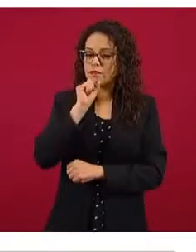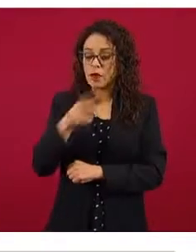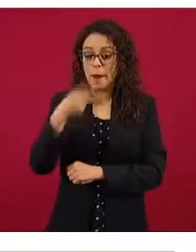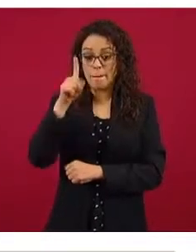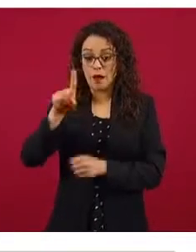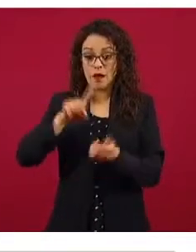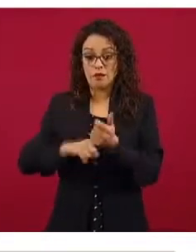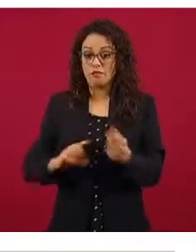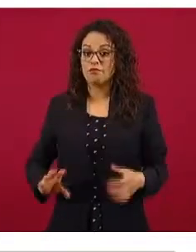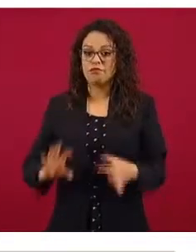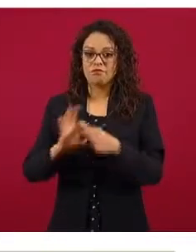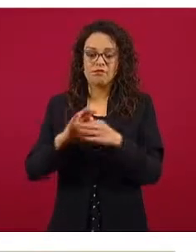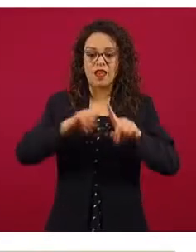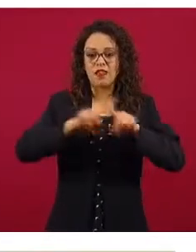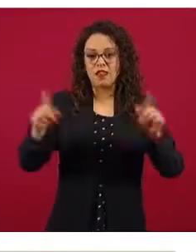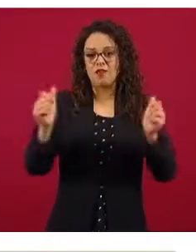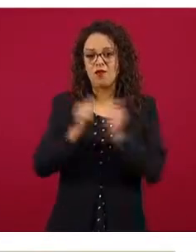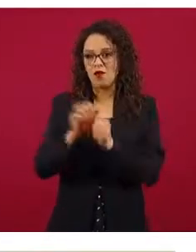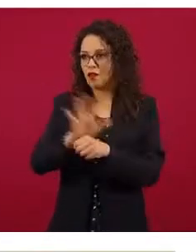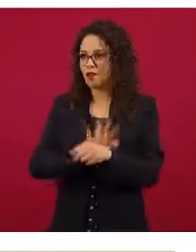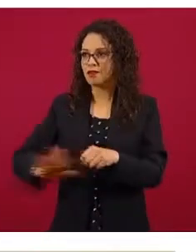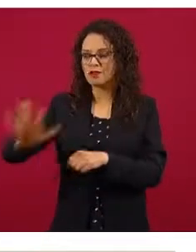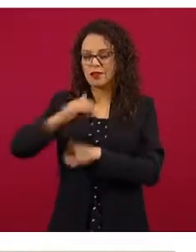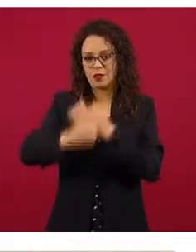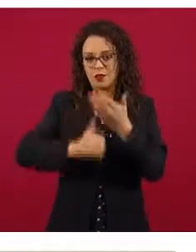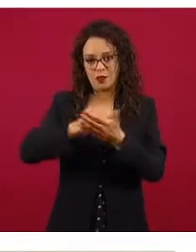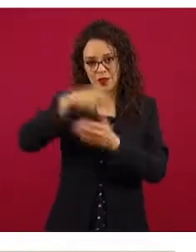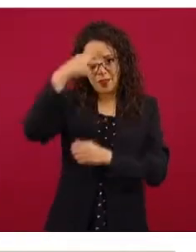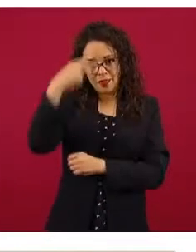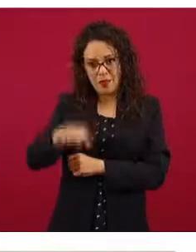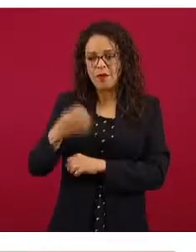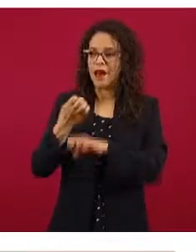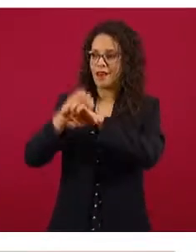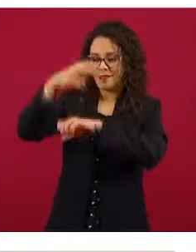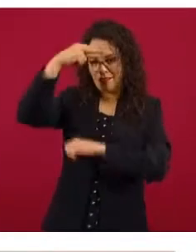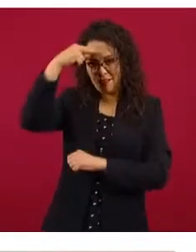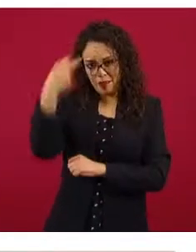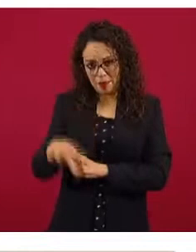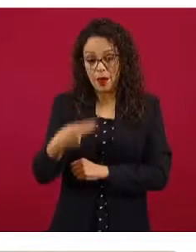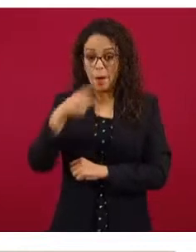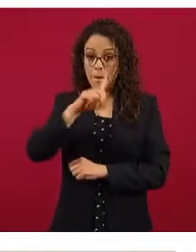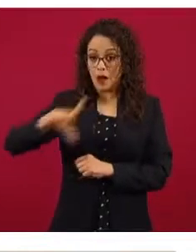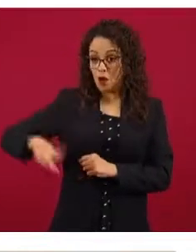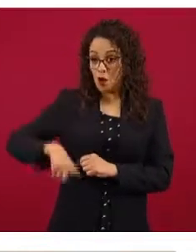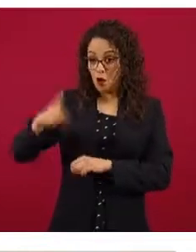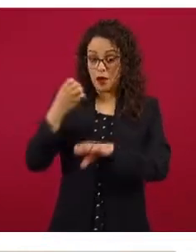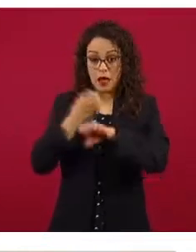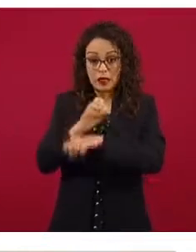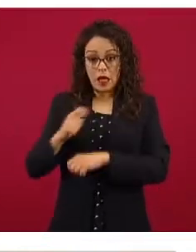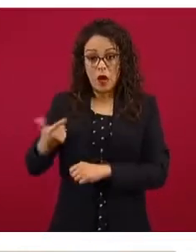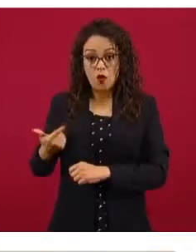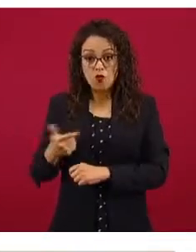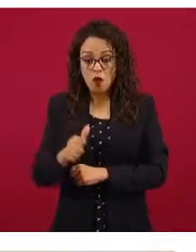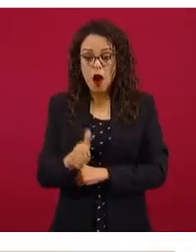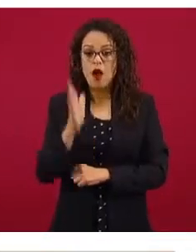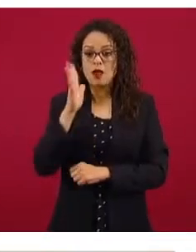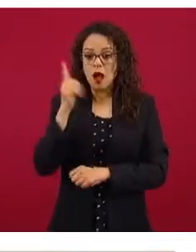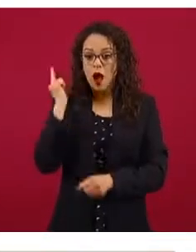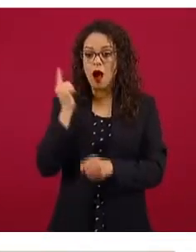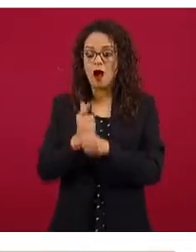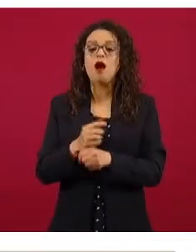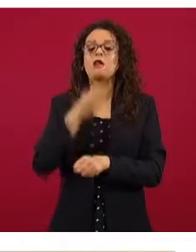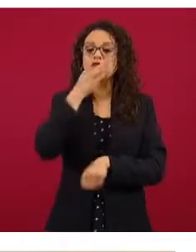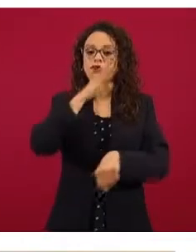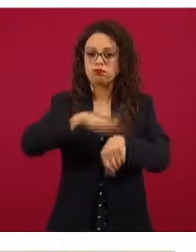con lo que ocurre en el Valle de México. Vemos este incremento importante. El gobierno del Estado de Guanajuato ha hecho un señalamiento